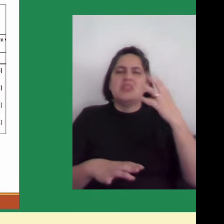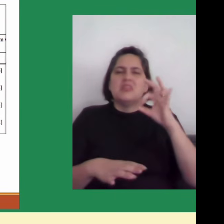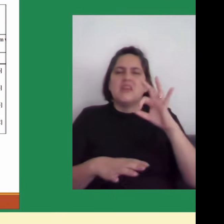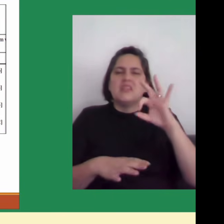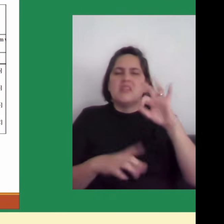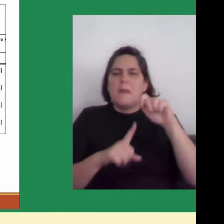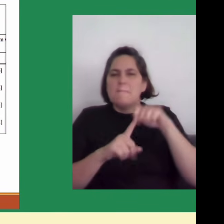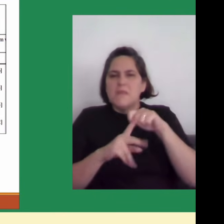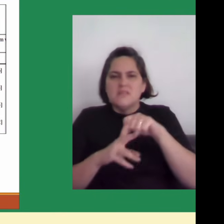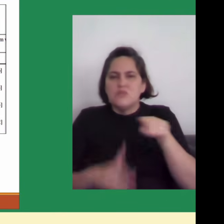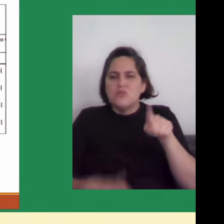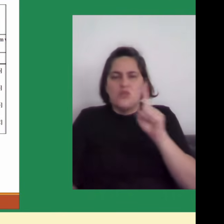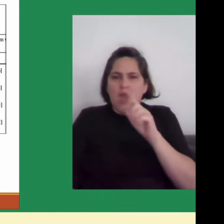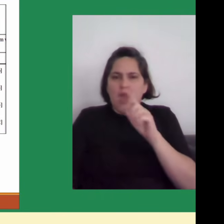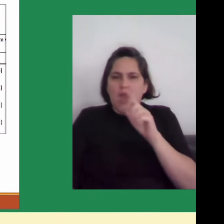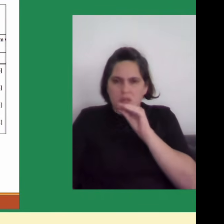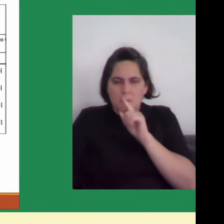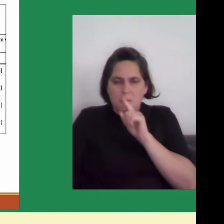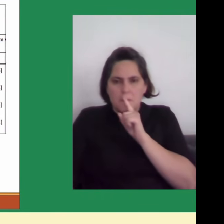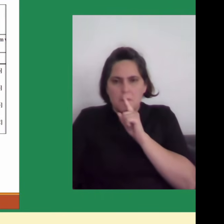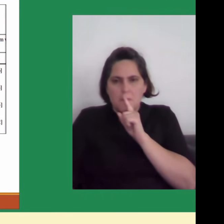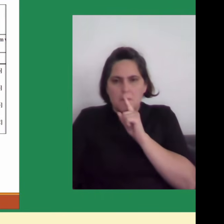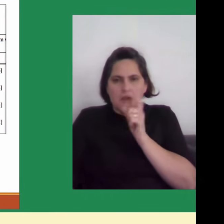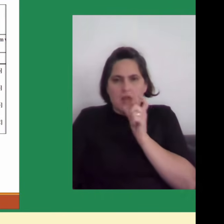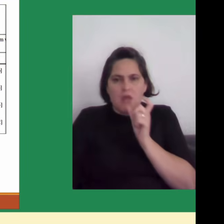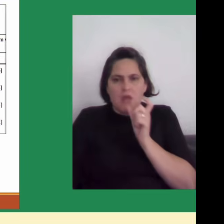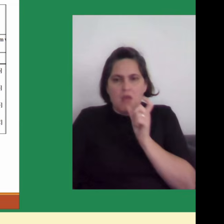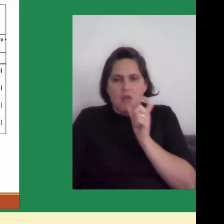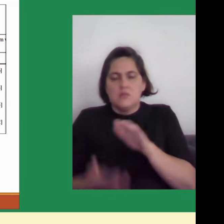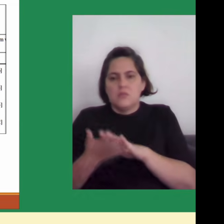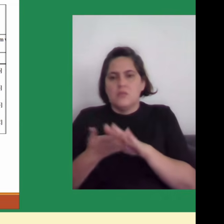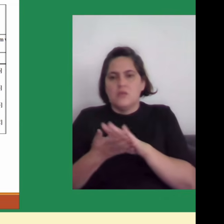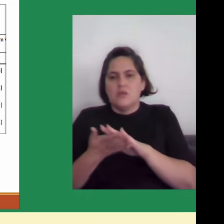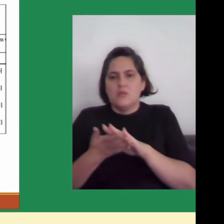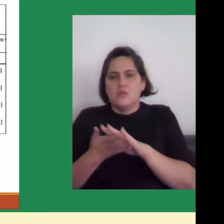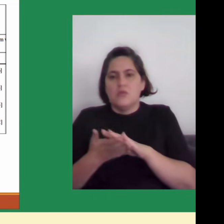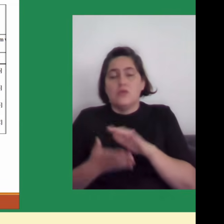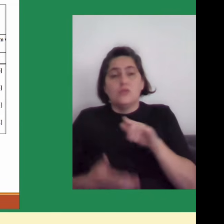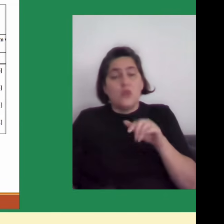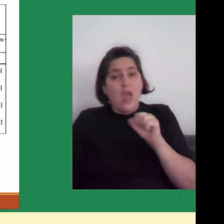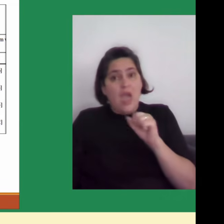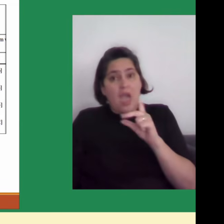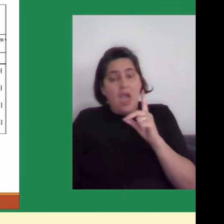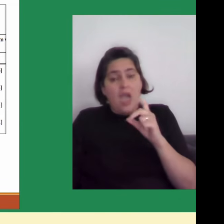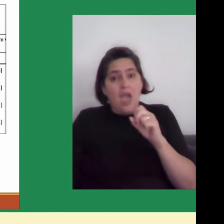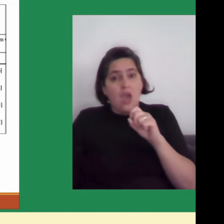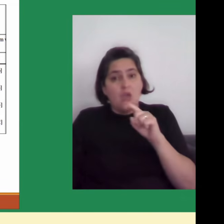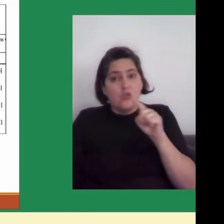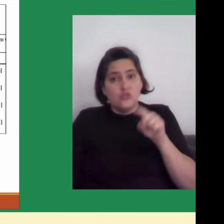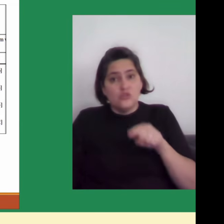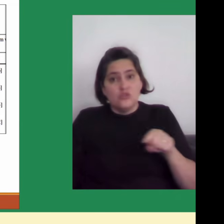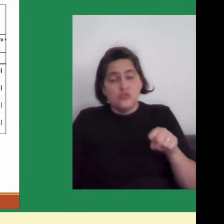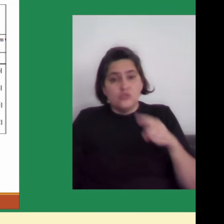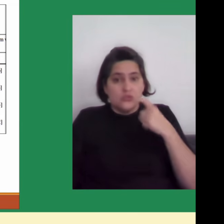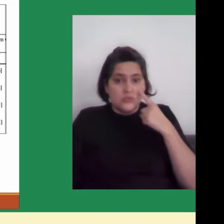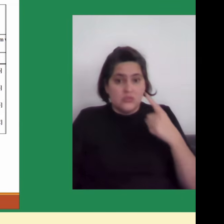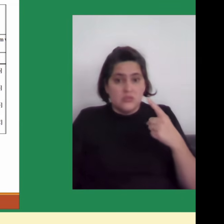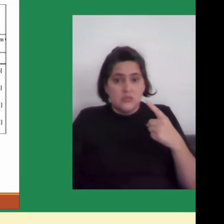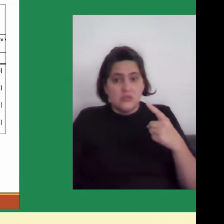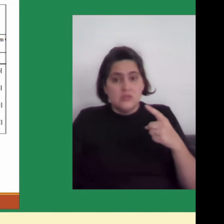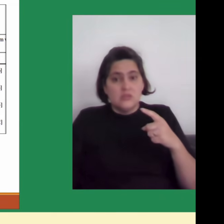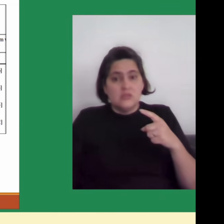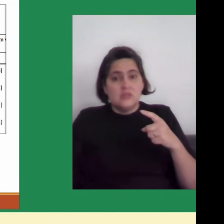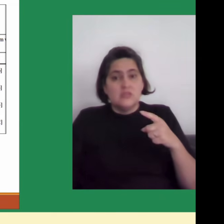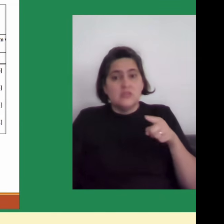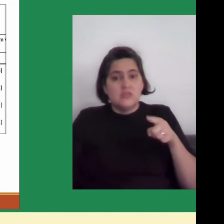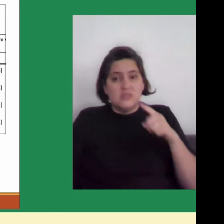Acá, si ustedes le hacen a su hijo o su hija un test de dados en el módulo 1 sin palabras y le sale que tiene autismo,